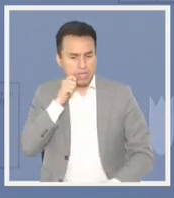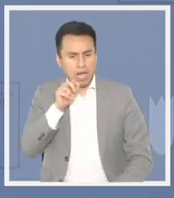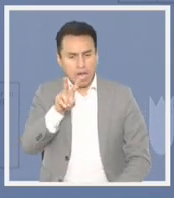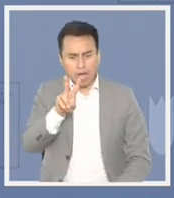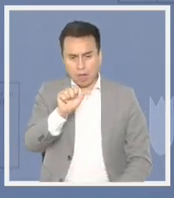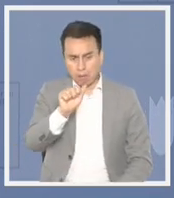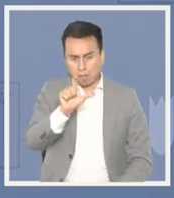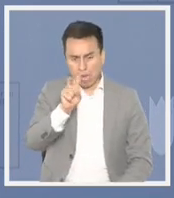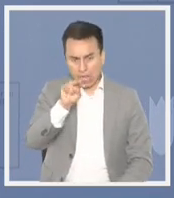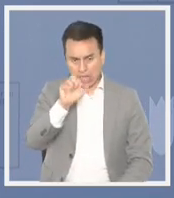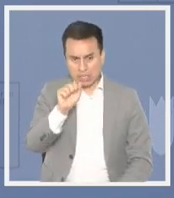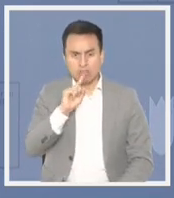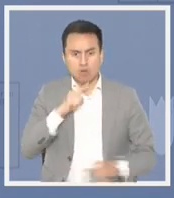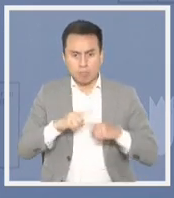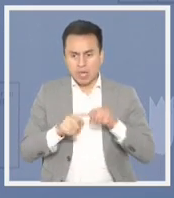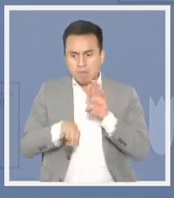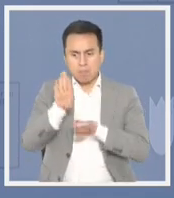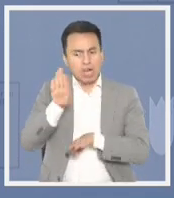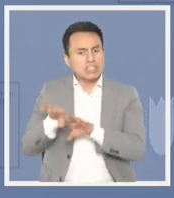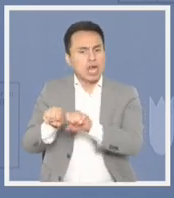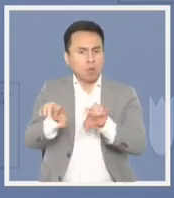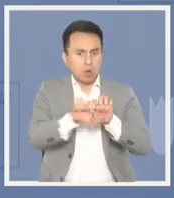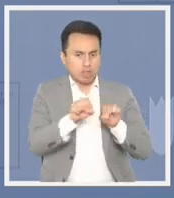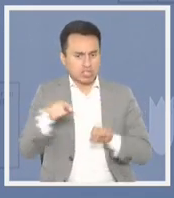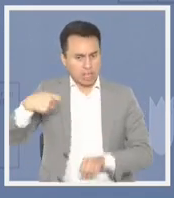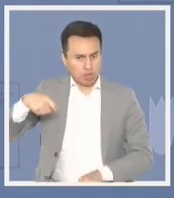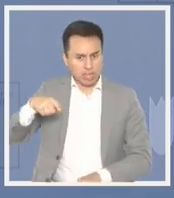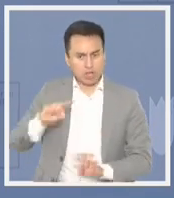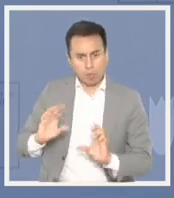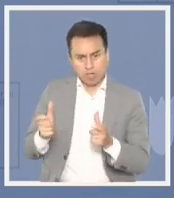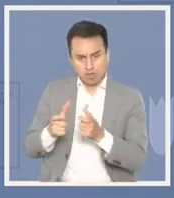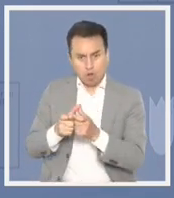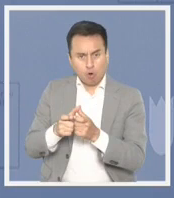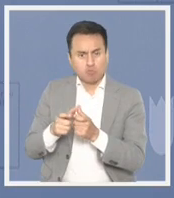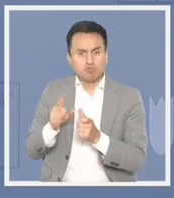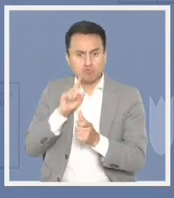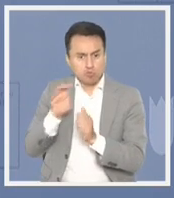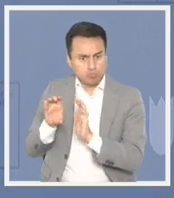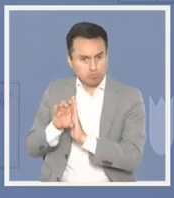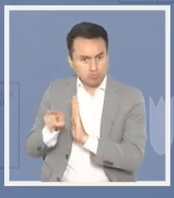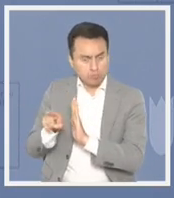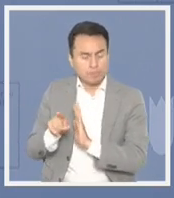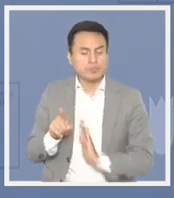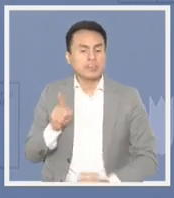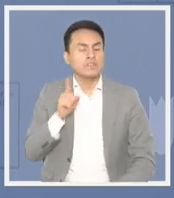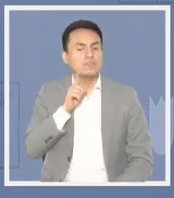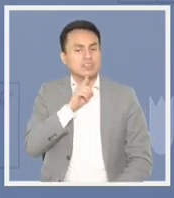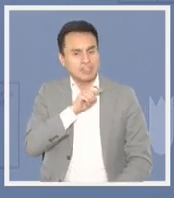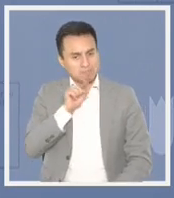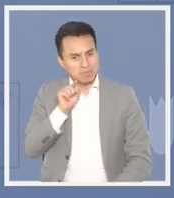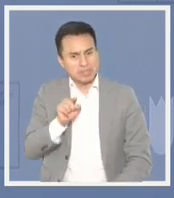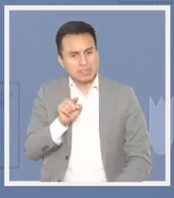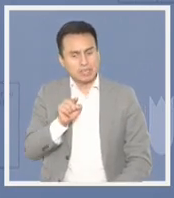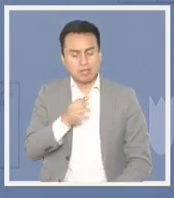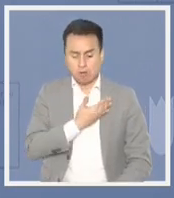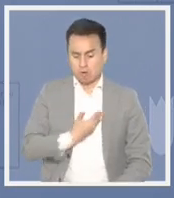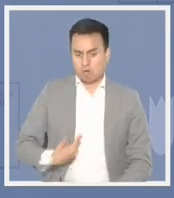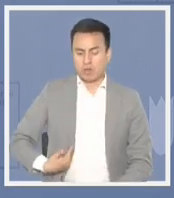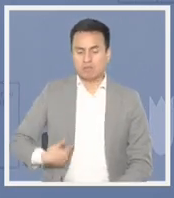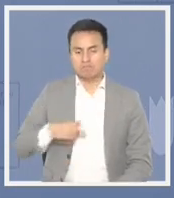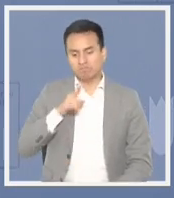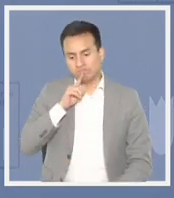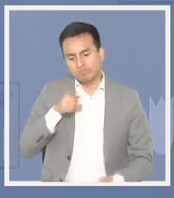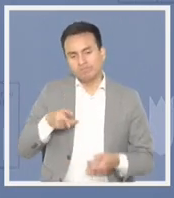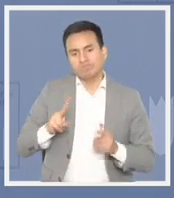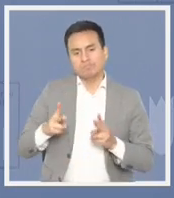Ángel Valencia, que era el nombre que tenía mayor consenso entre los senadores de la Comisión de Constitución. Finalmente, ¿el gobierno cede